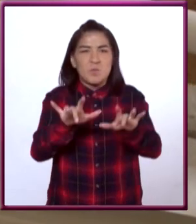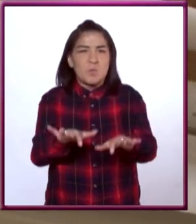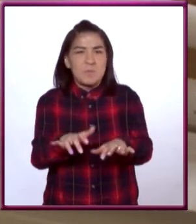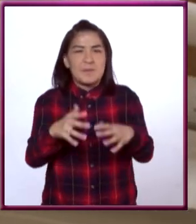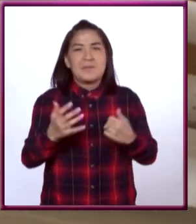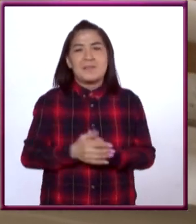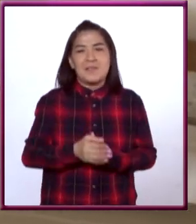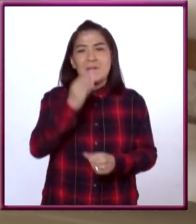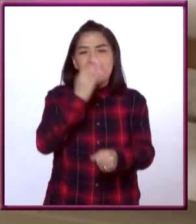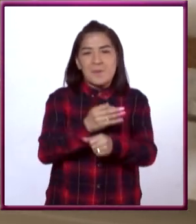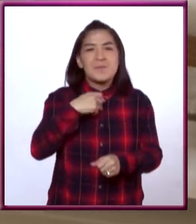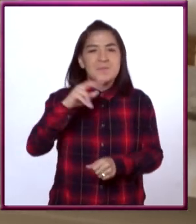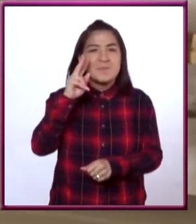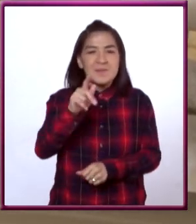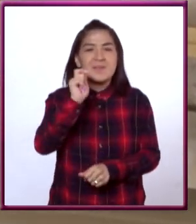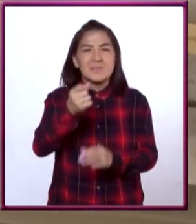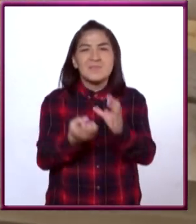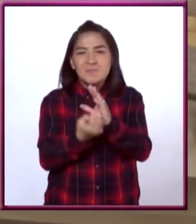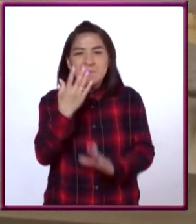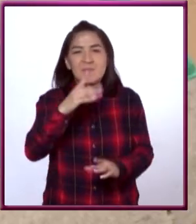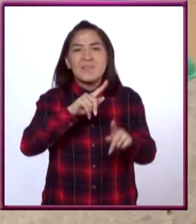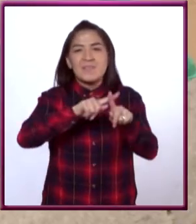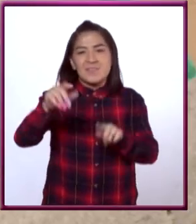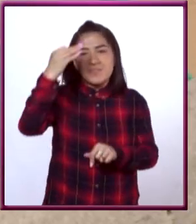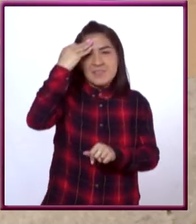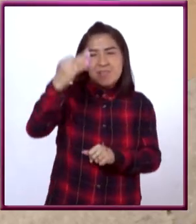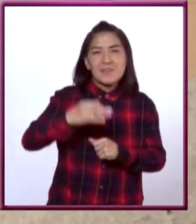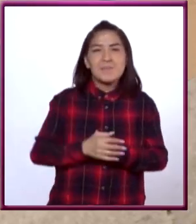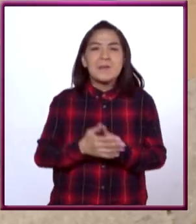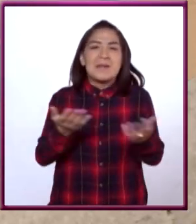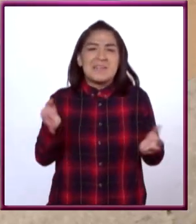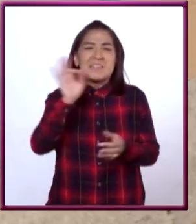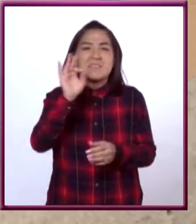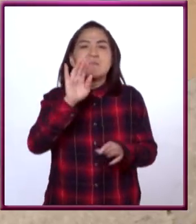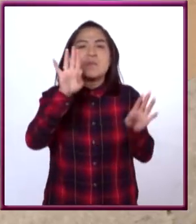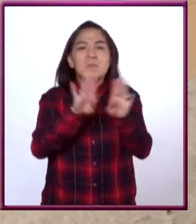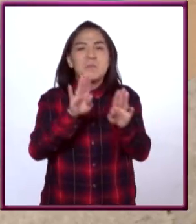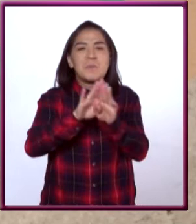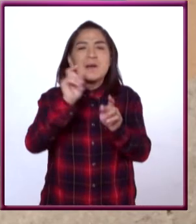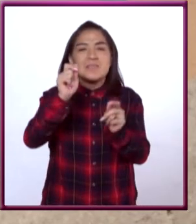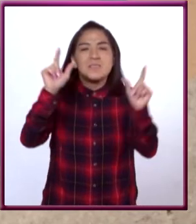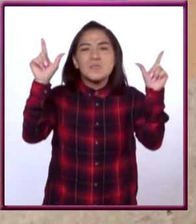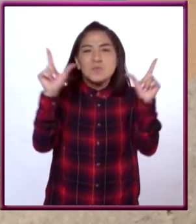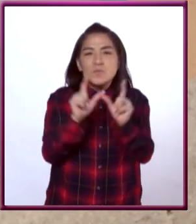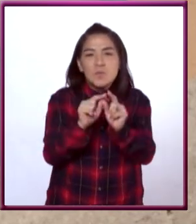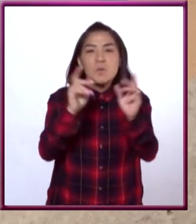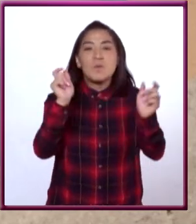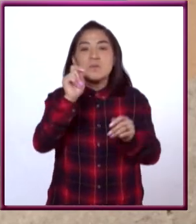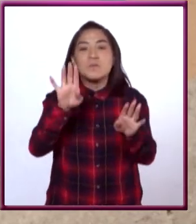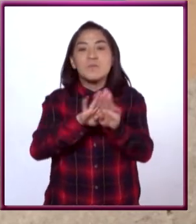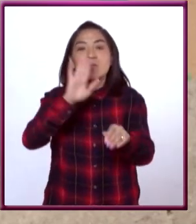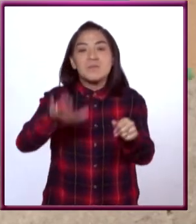sé. Esto ya permeó en todas las industrias. A lo mejor algo muy pequeñito. O